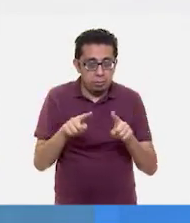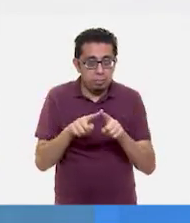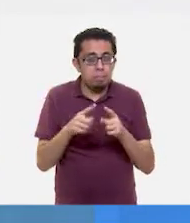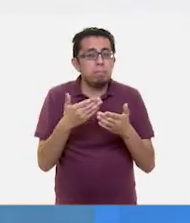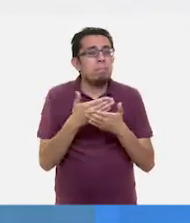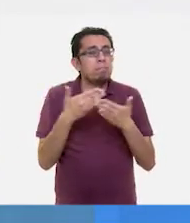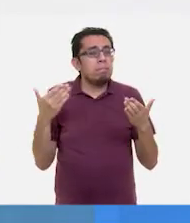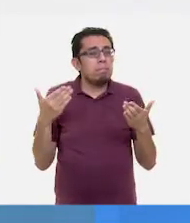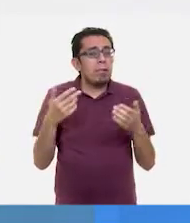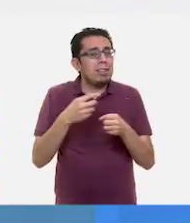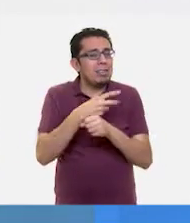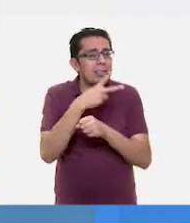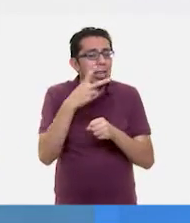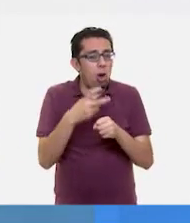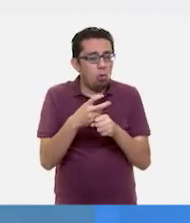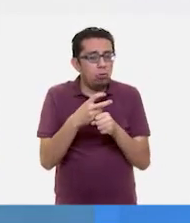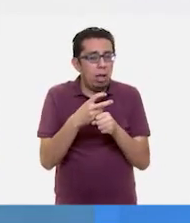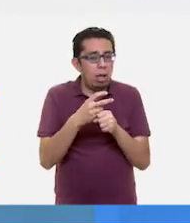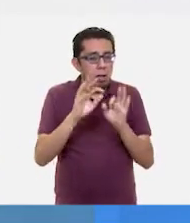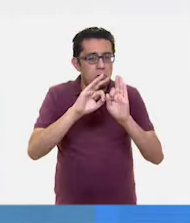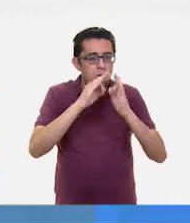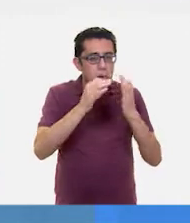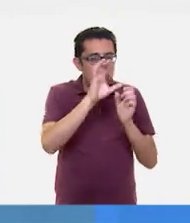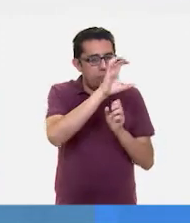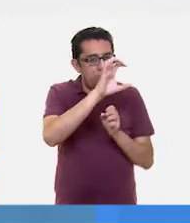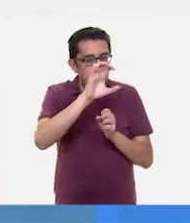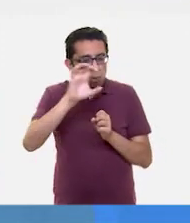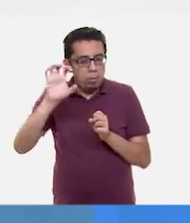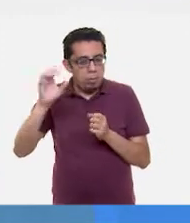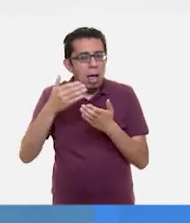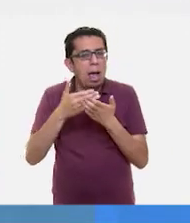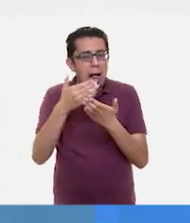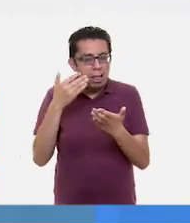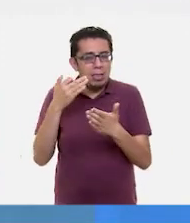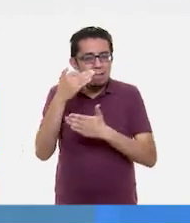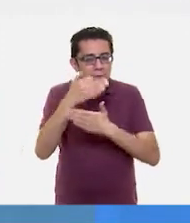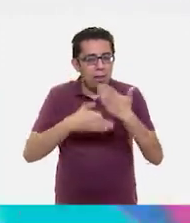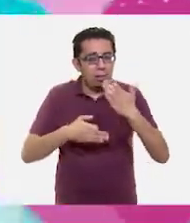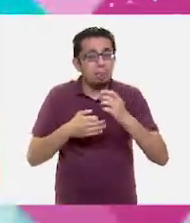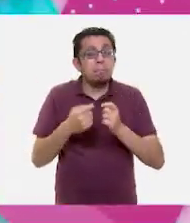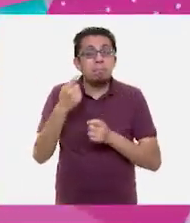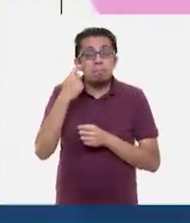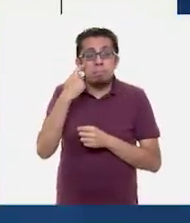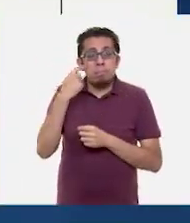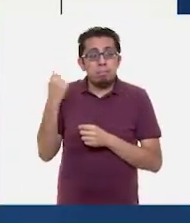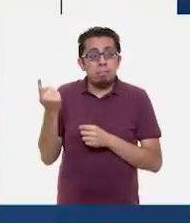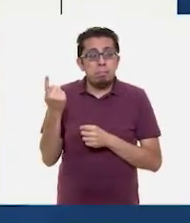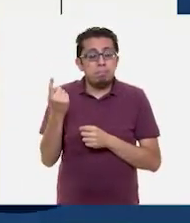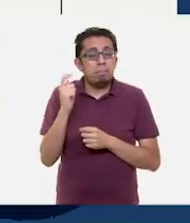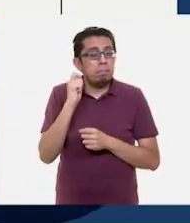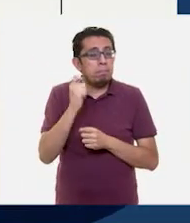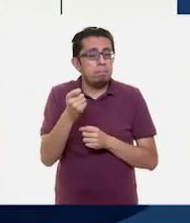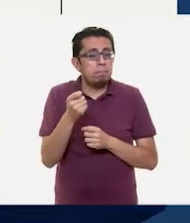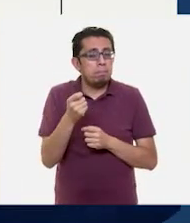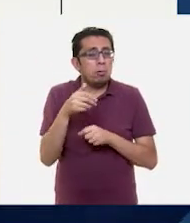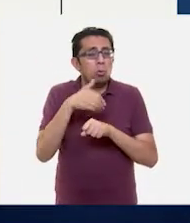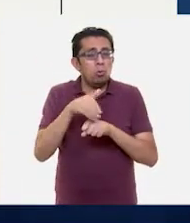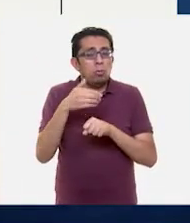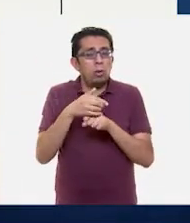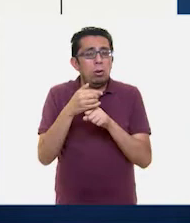analicemos la segunda sucesión de figuras que nos habíamos saltado. Como podrás observar, se trata de una sucesión de